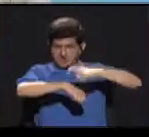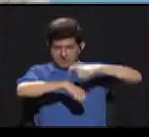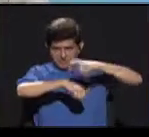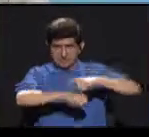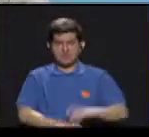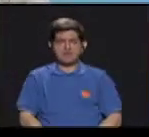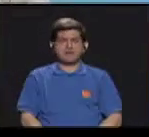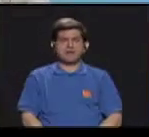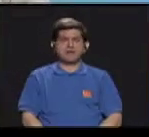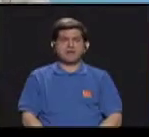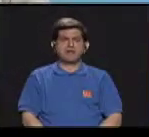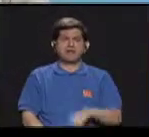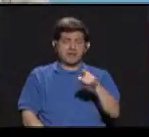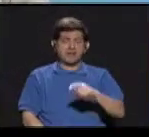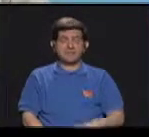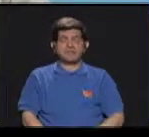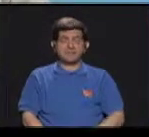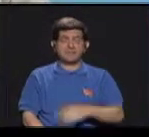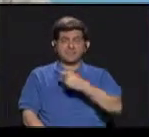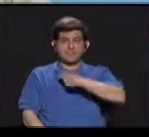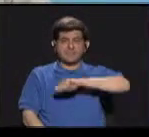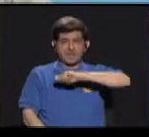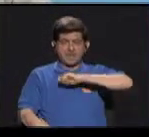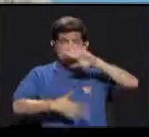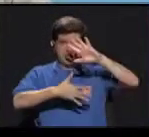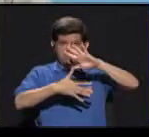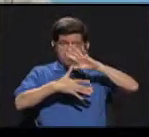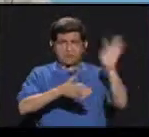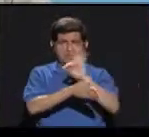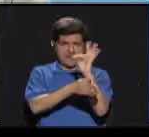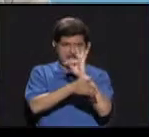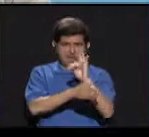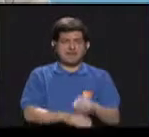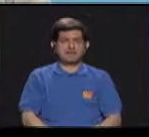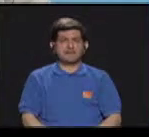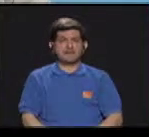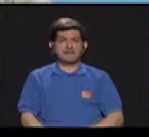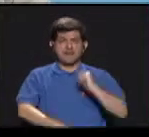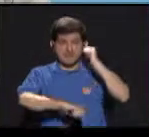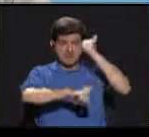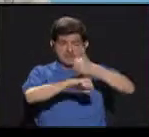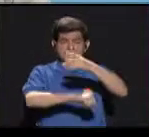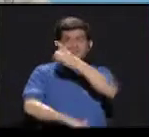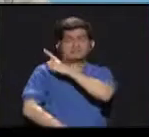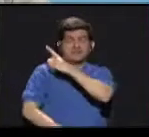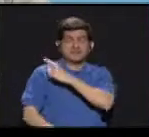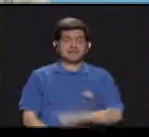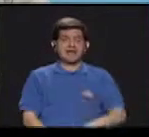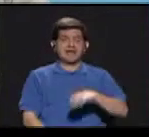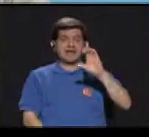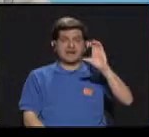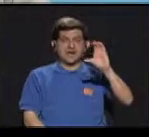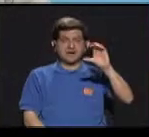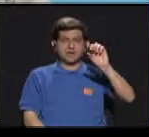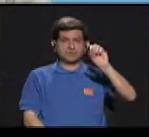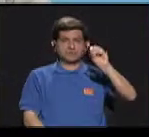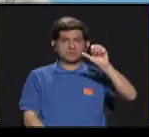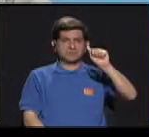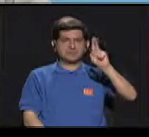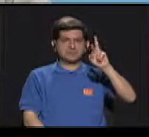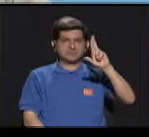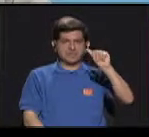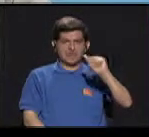aquel momento, de Iberoamericana de Televisión, que designa en el director Carlos Saura